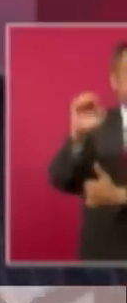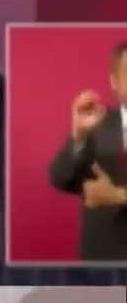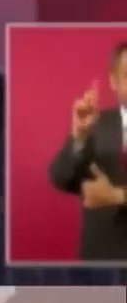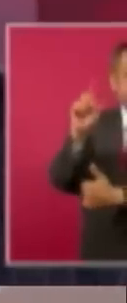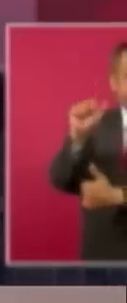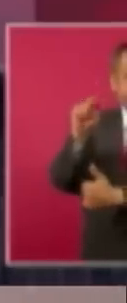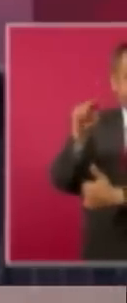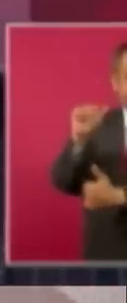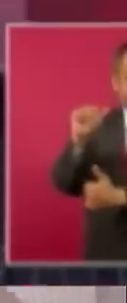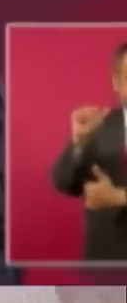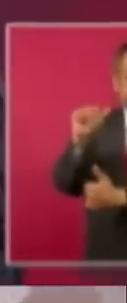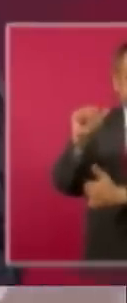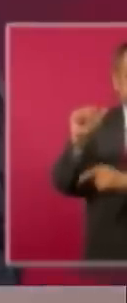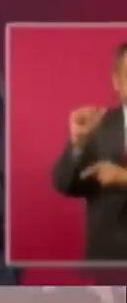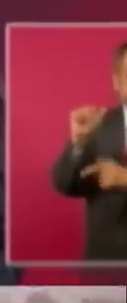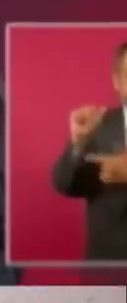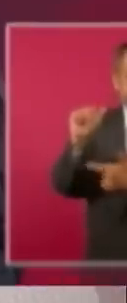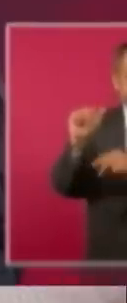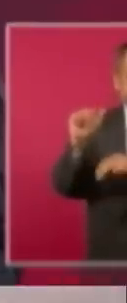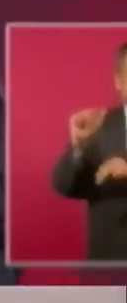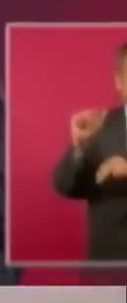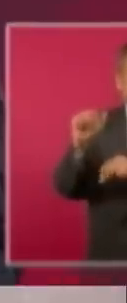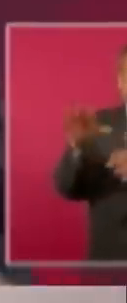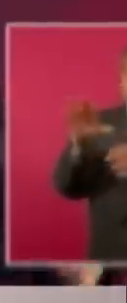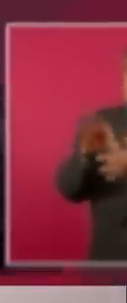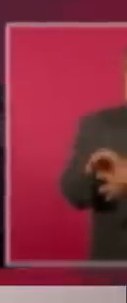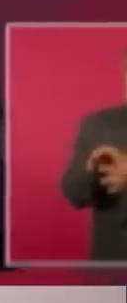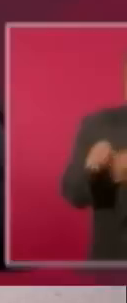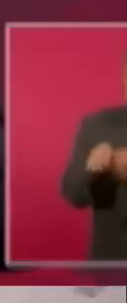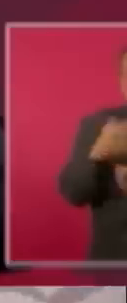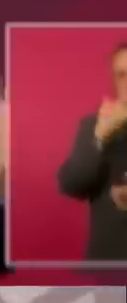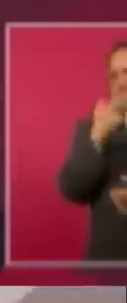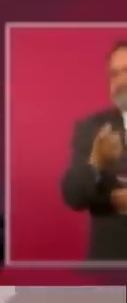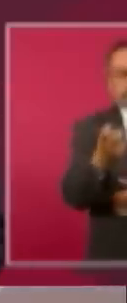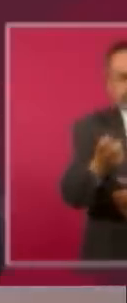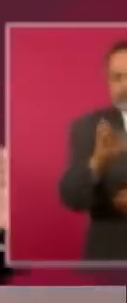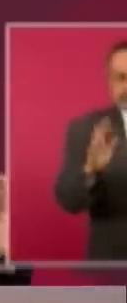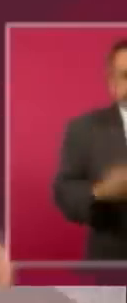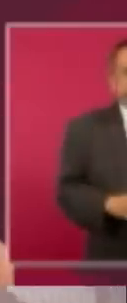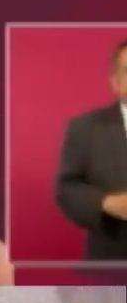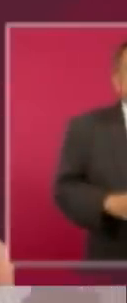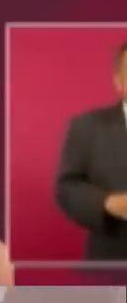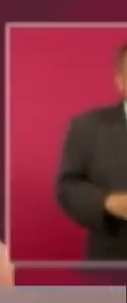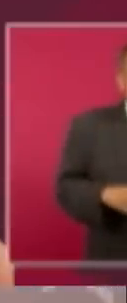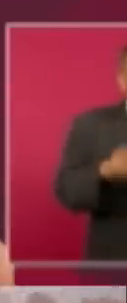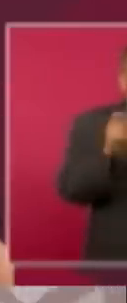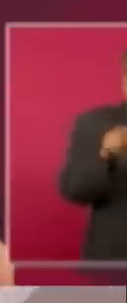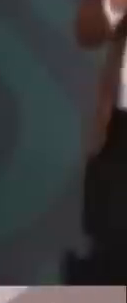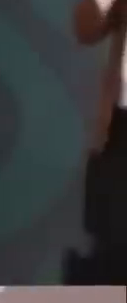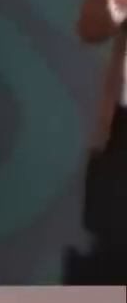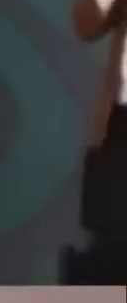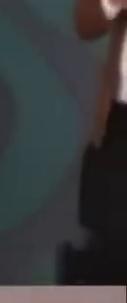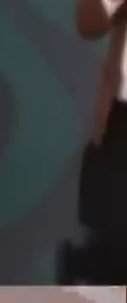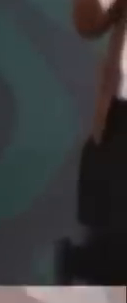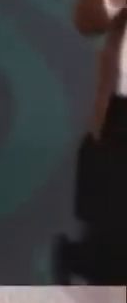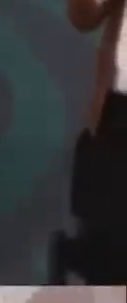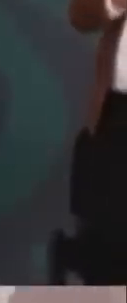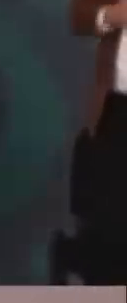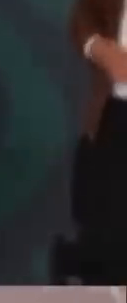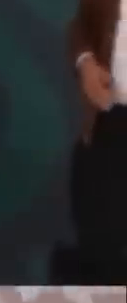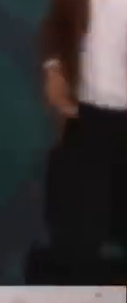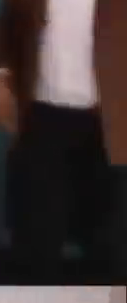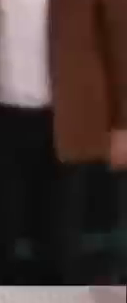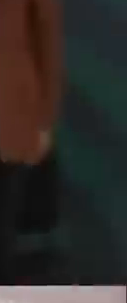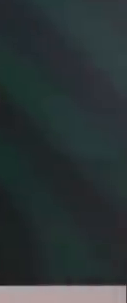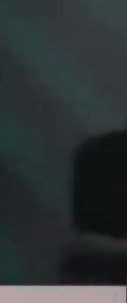personal de él, todos esperamos que se recupere. Esta necedad... Ya le preguntó al secretario si iba a tomar el Plavix, que es este